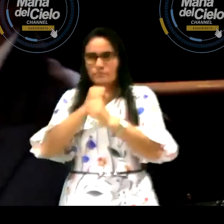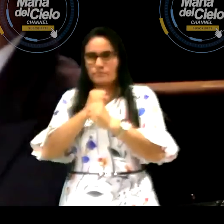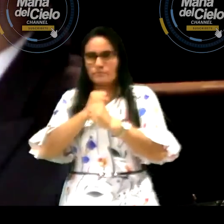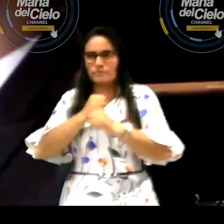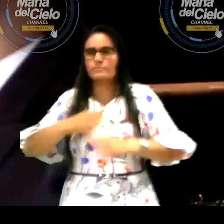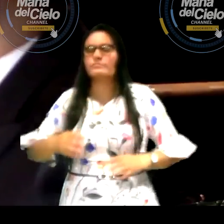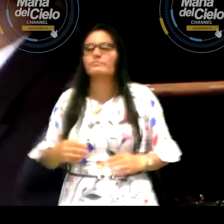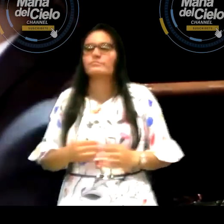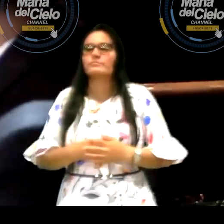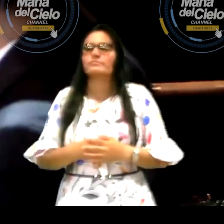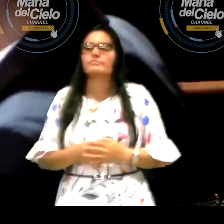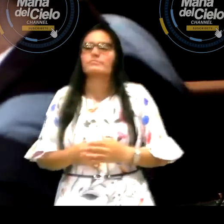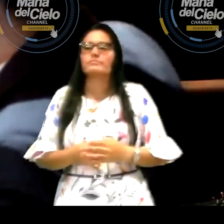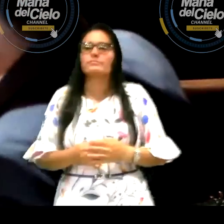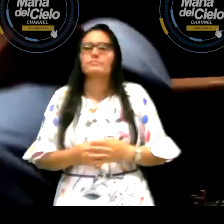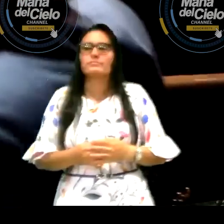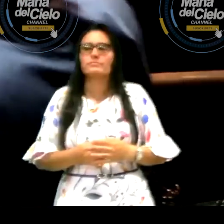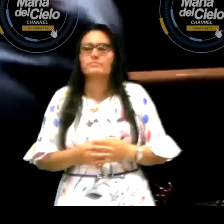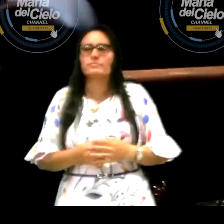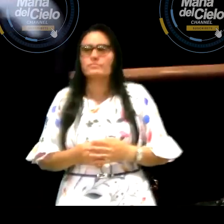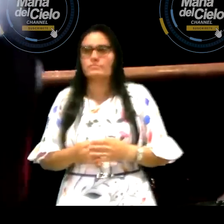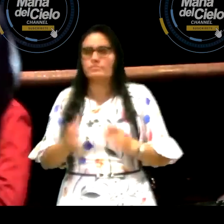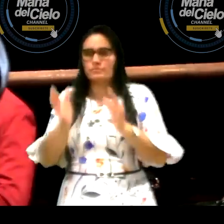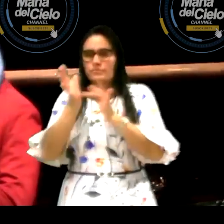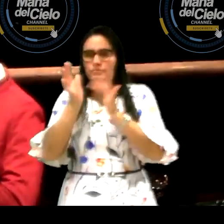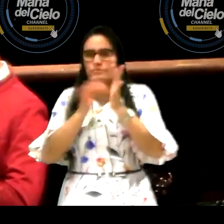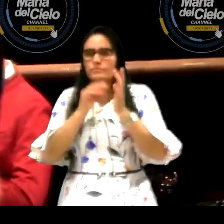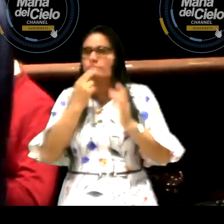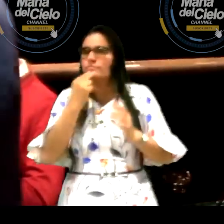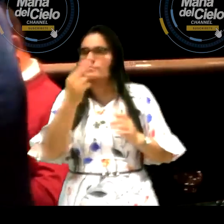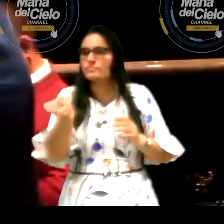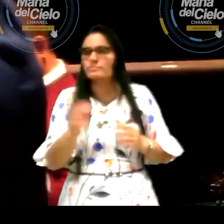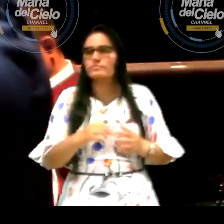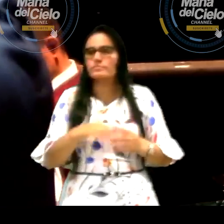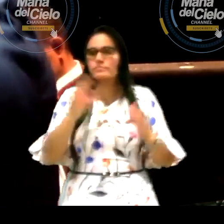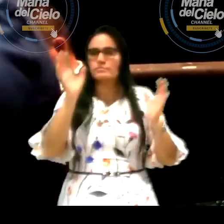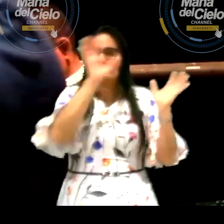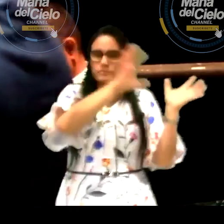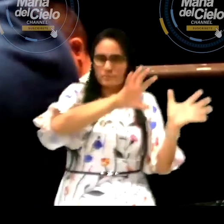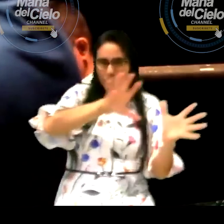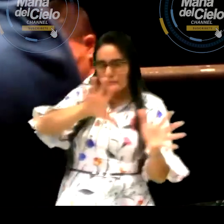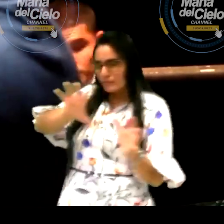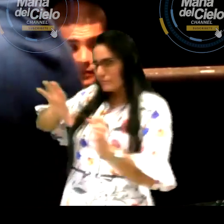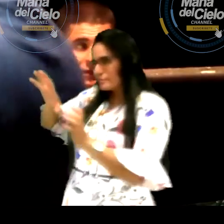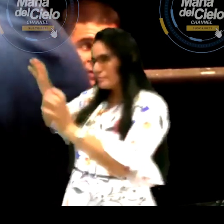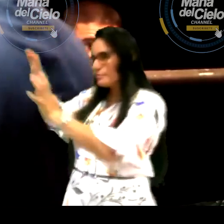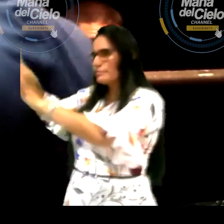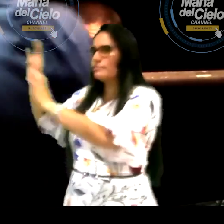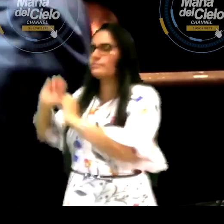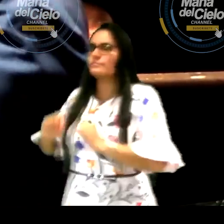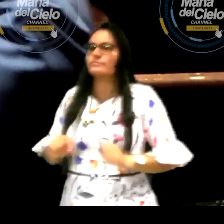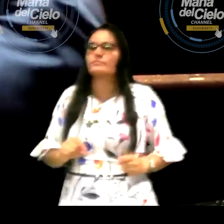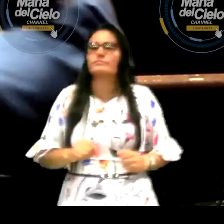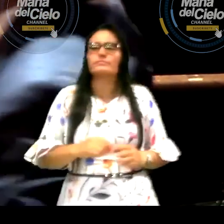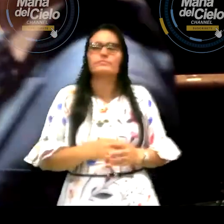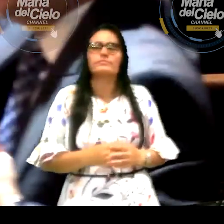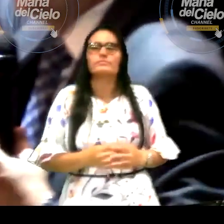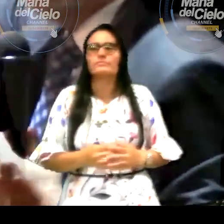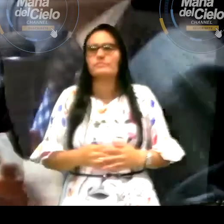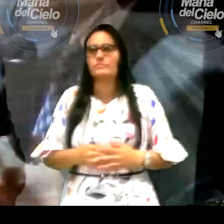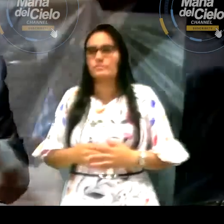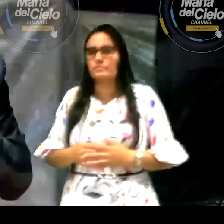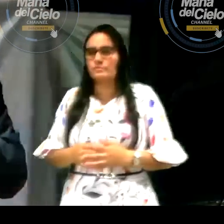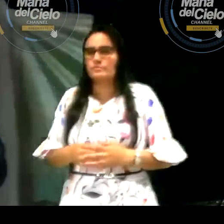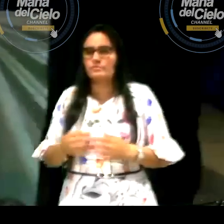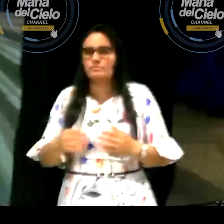pone usted. Jesús dijo: quiten la piedra. Quitaron la piedra y ahí está el cuerpo